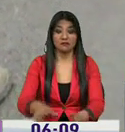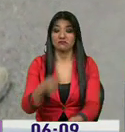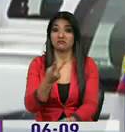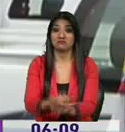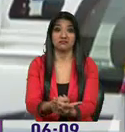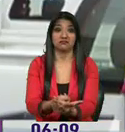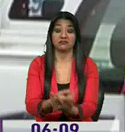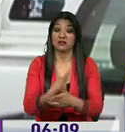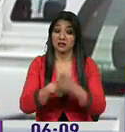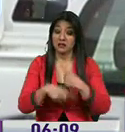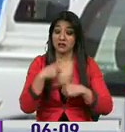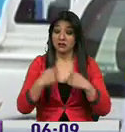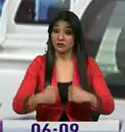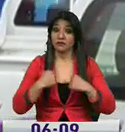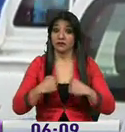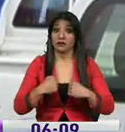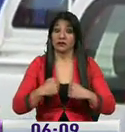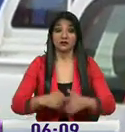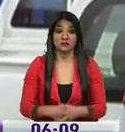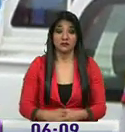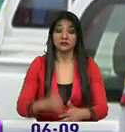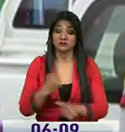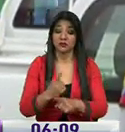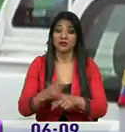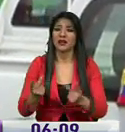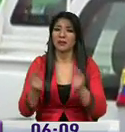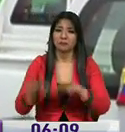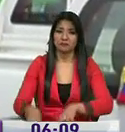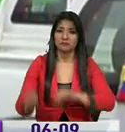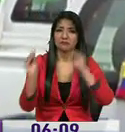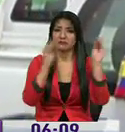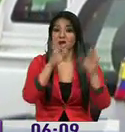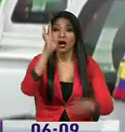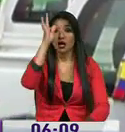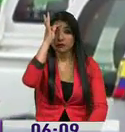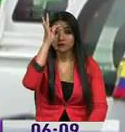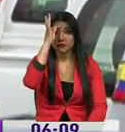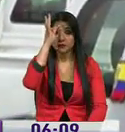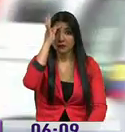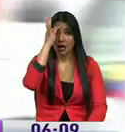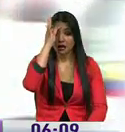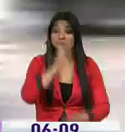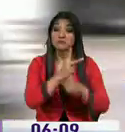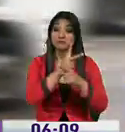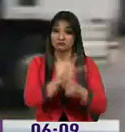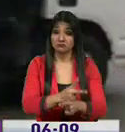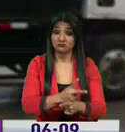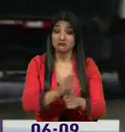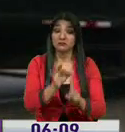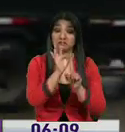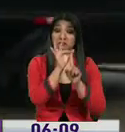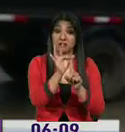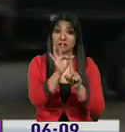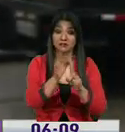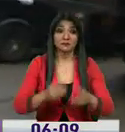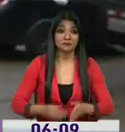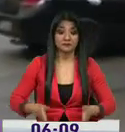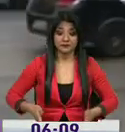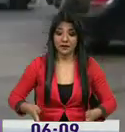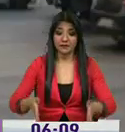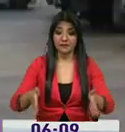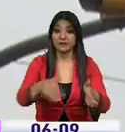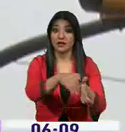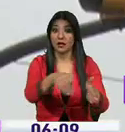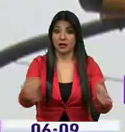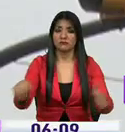Gravemente lesionada, la cual fue derivada a la Casa de Salud de Luis Bernaza, con pronóstico reservado. En esa intersección existen